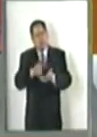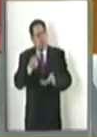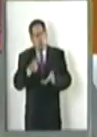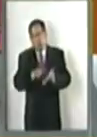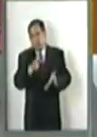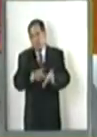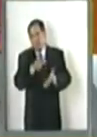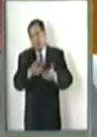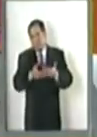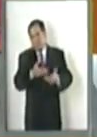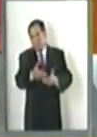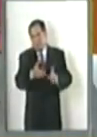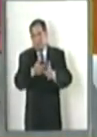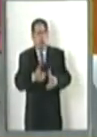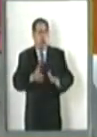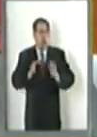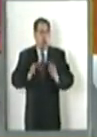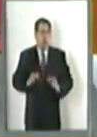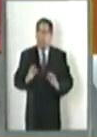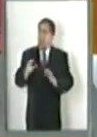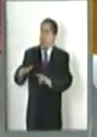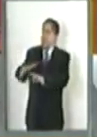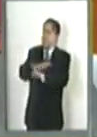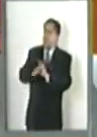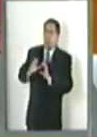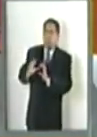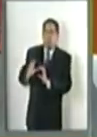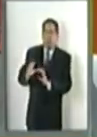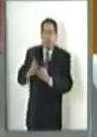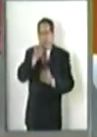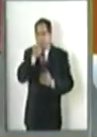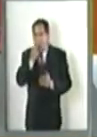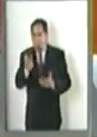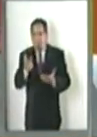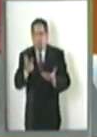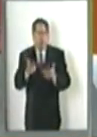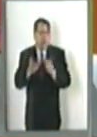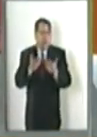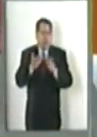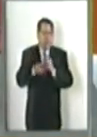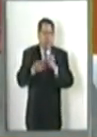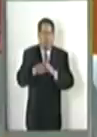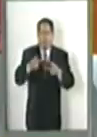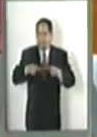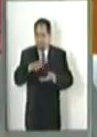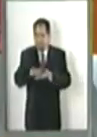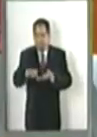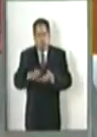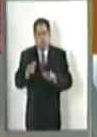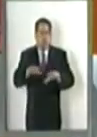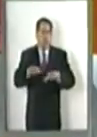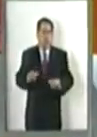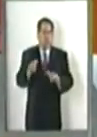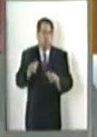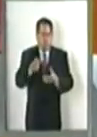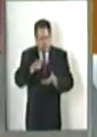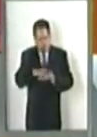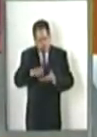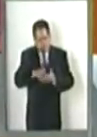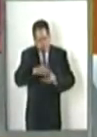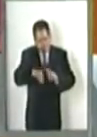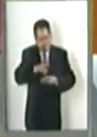que no solo beneficiaría al medio ambiente, sino también a los consumidores. Es necesario